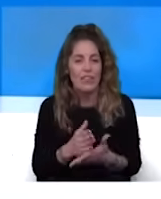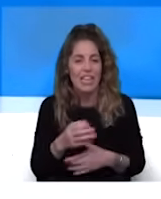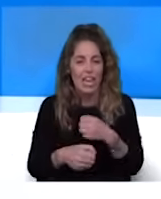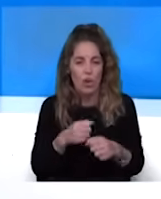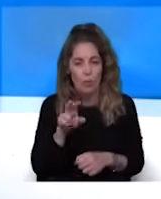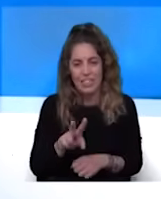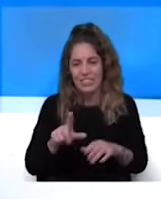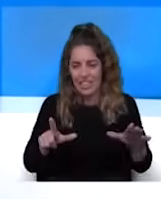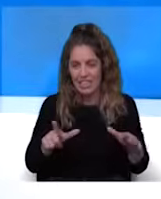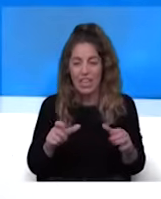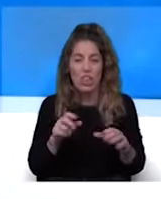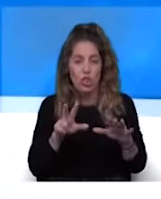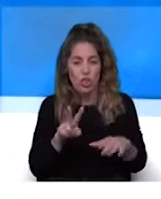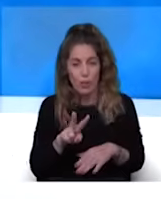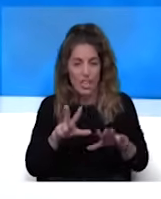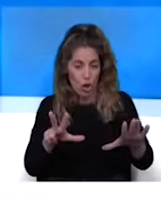2008 se empezó